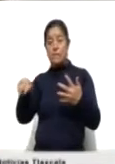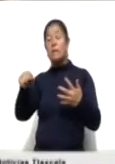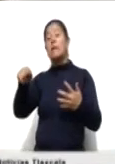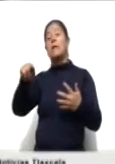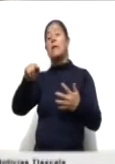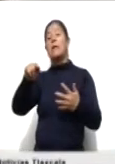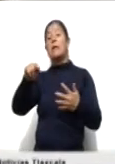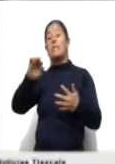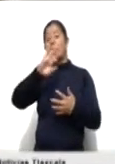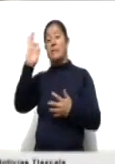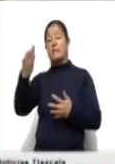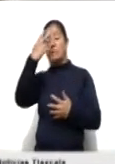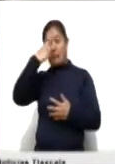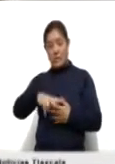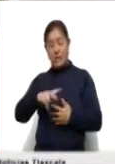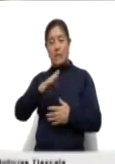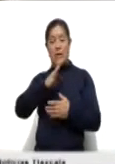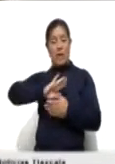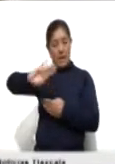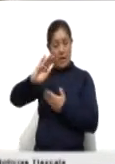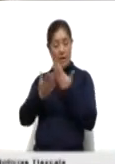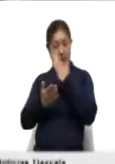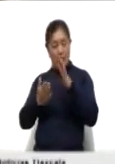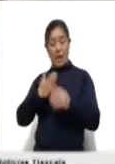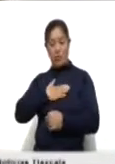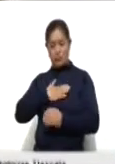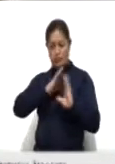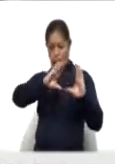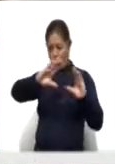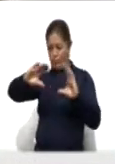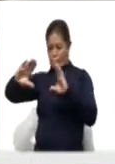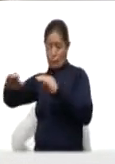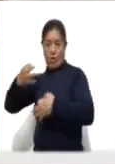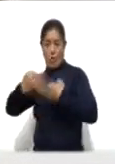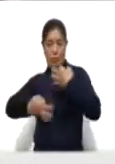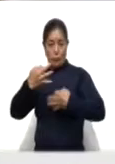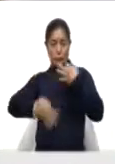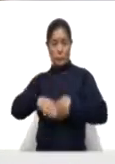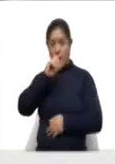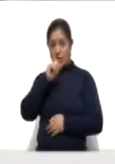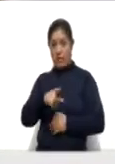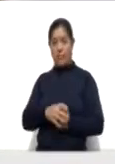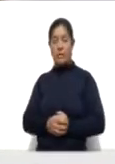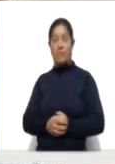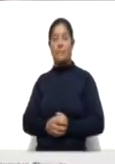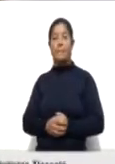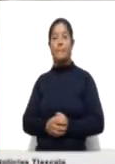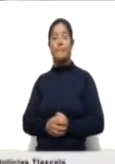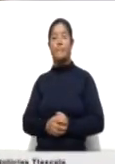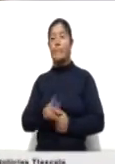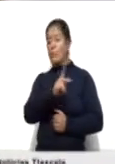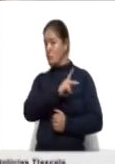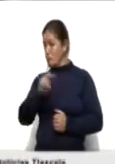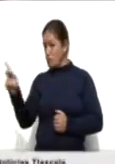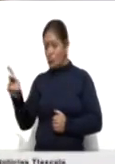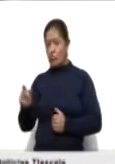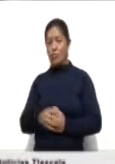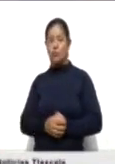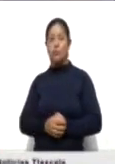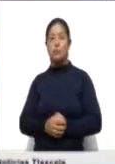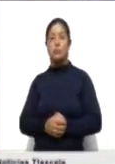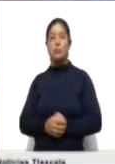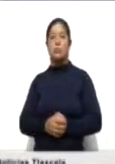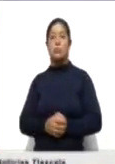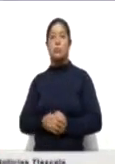Karate que nosotros capacitemos a los jueces, tanto de banderas como referees, a nivel